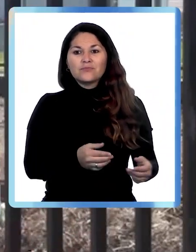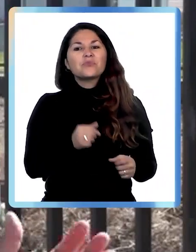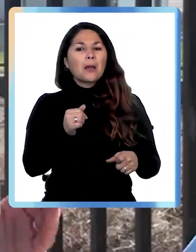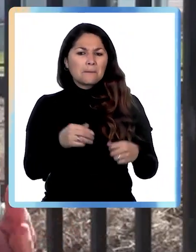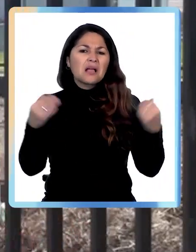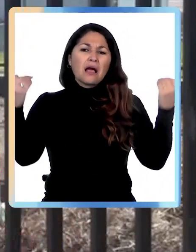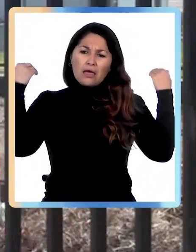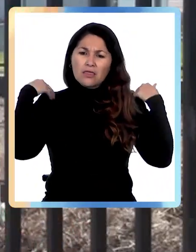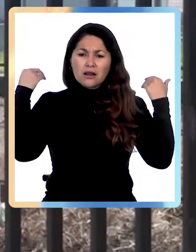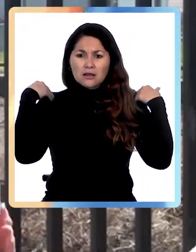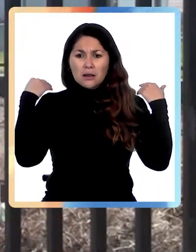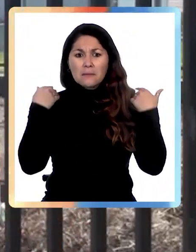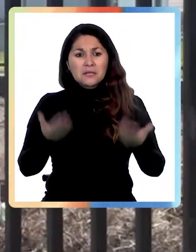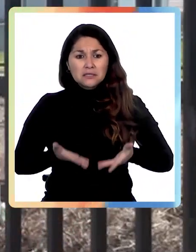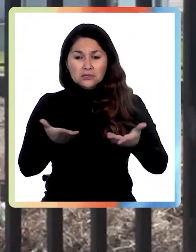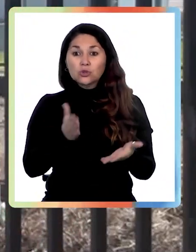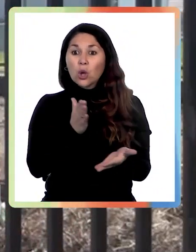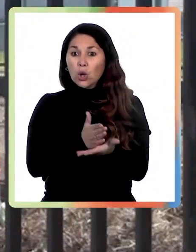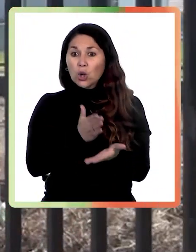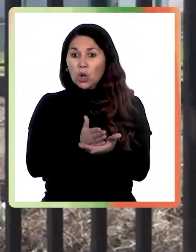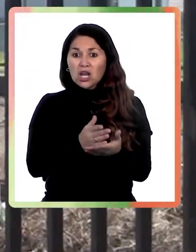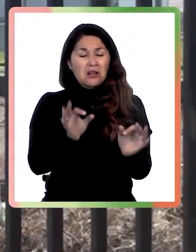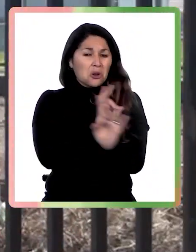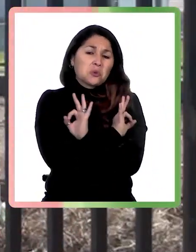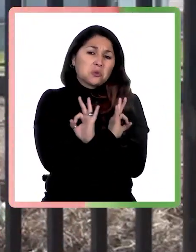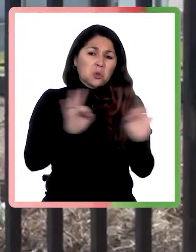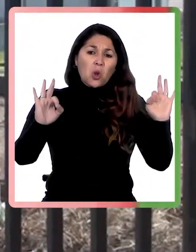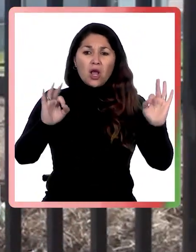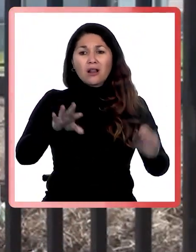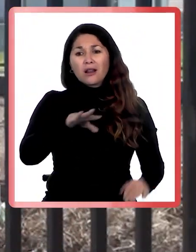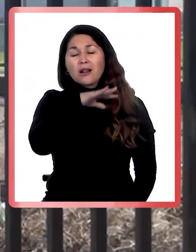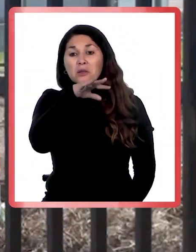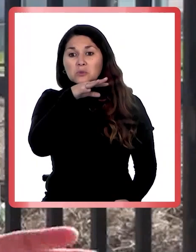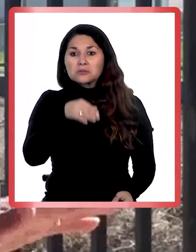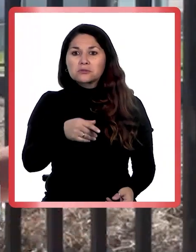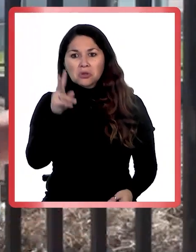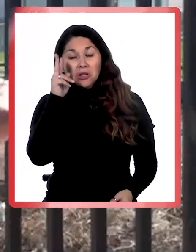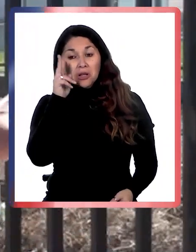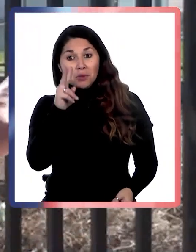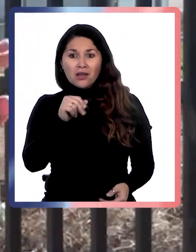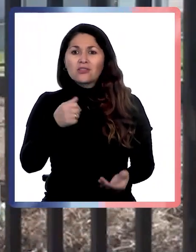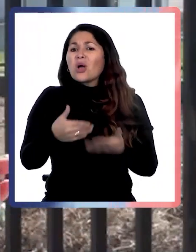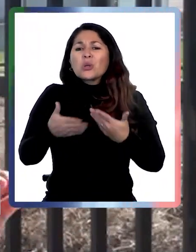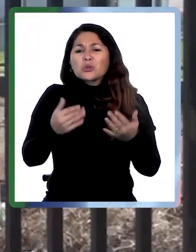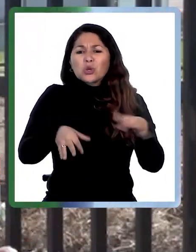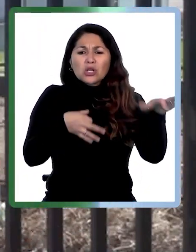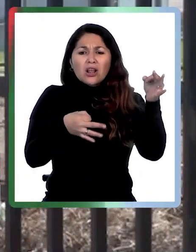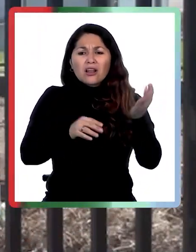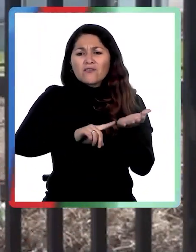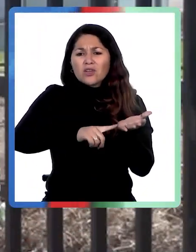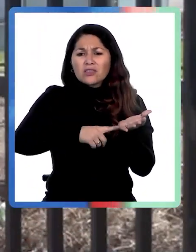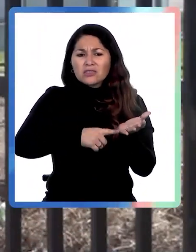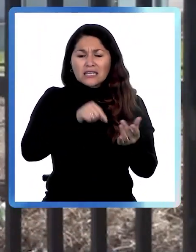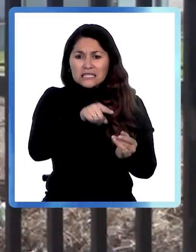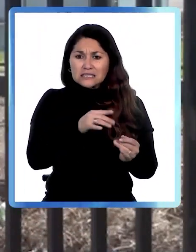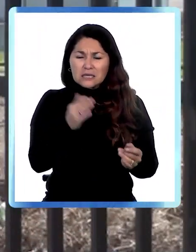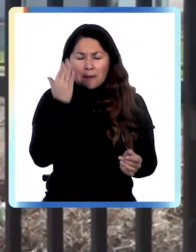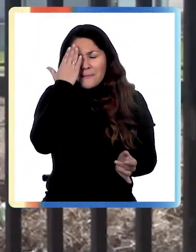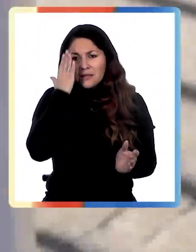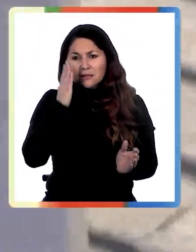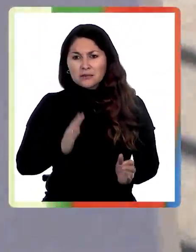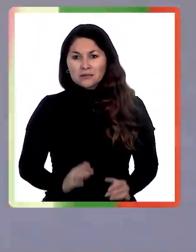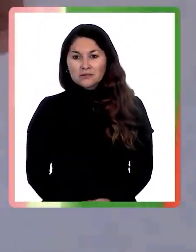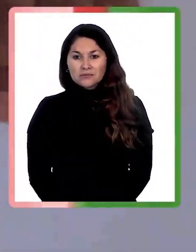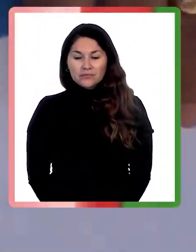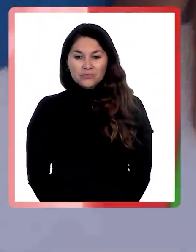apéndice para entrenar ent para prestarse a los colegios que nunca se usaba venga una persona la mire y te diga dónde está el informe técnico que dice que esa cancha